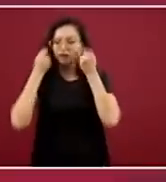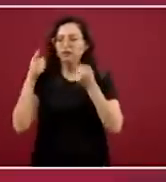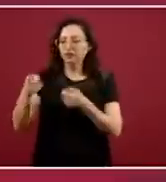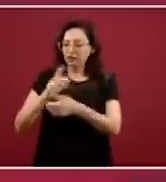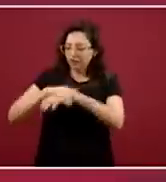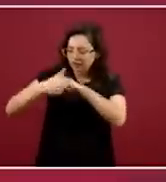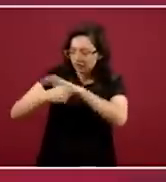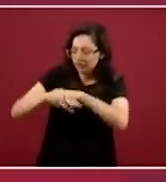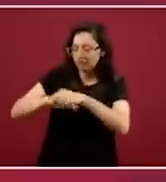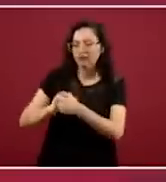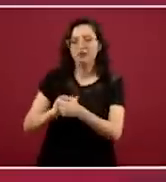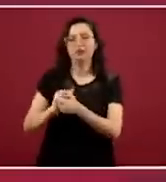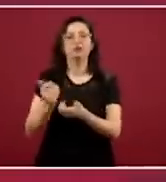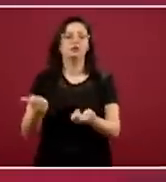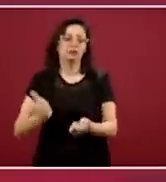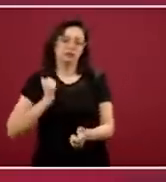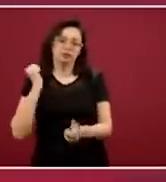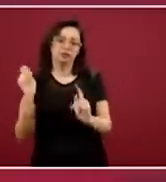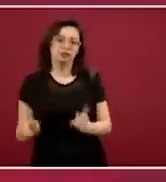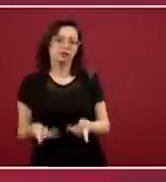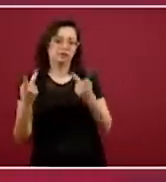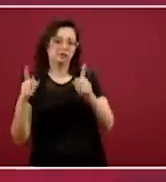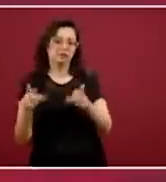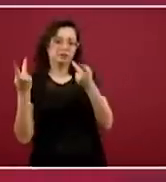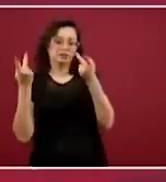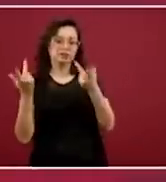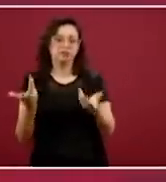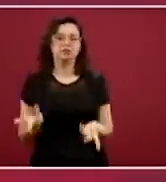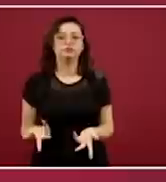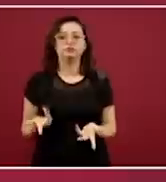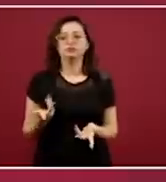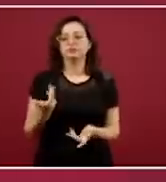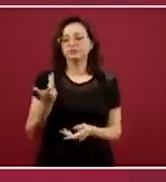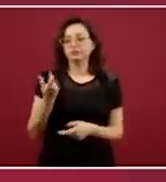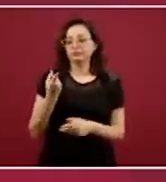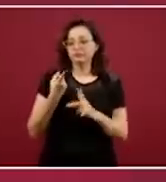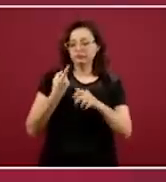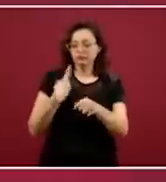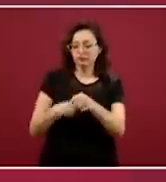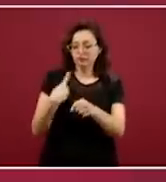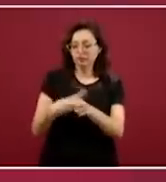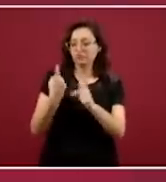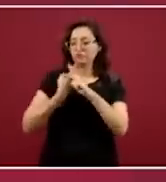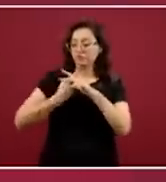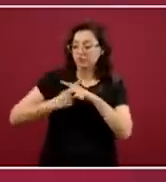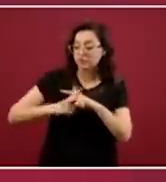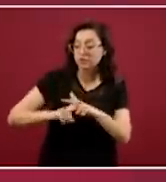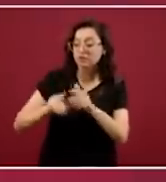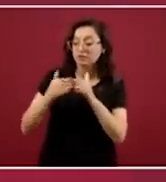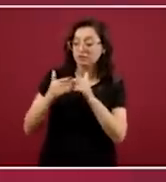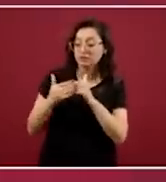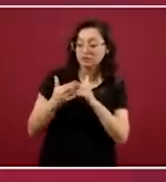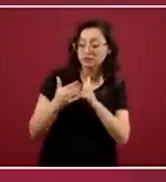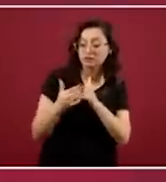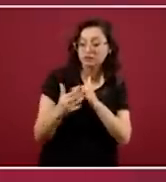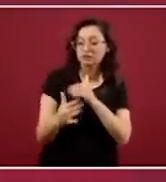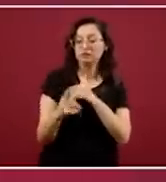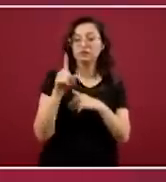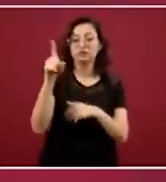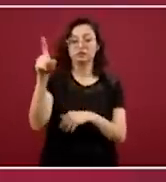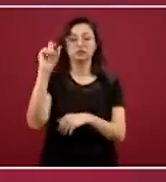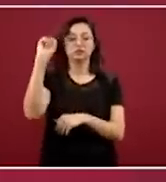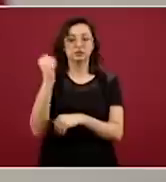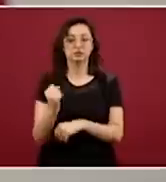desinfectantes quiere hacer su agosto con los desinfectantes. Al inicio de la epidemia, cuando tuvimos el caso que estuvo temporalmente en